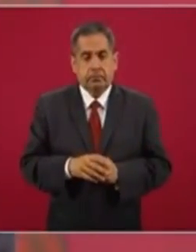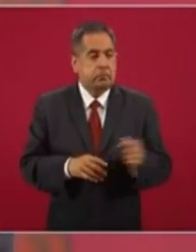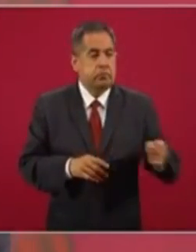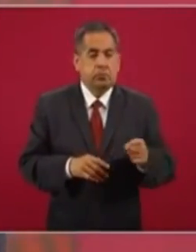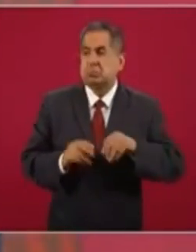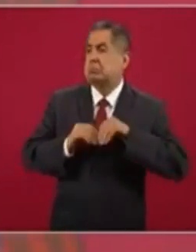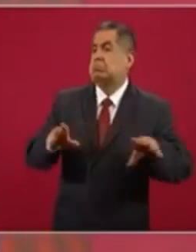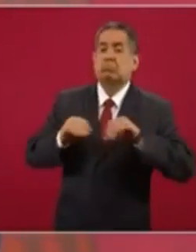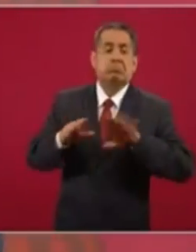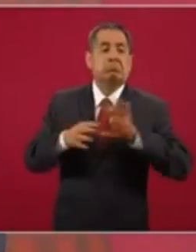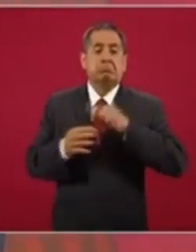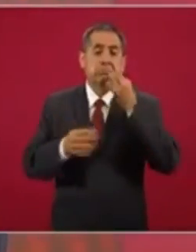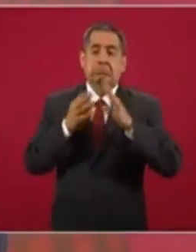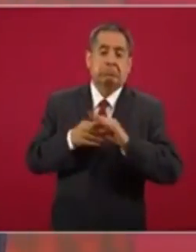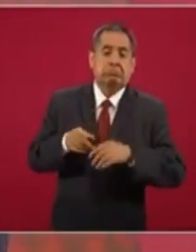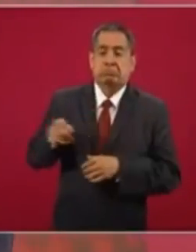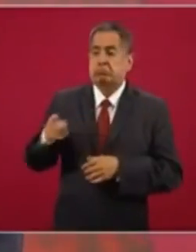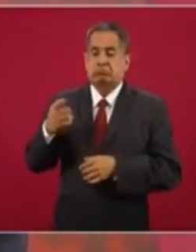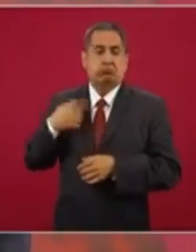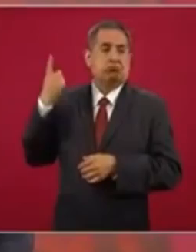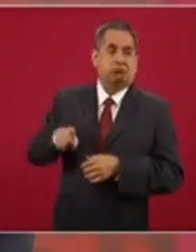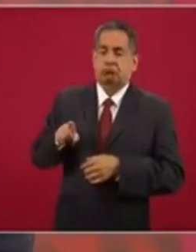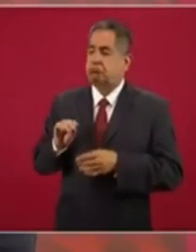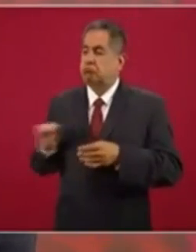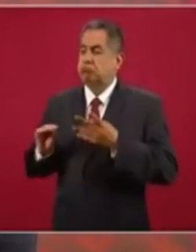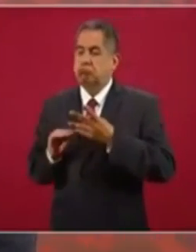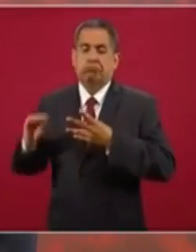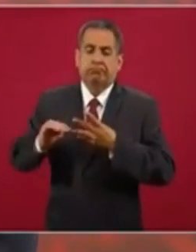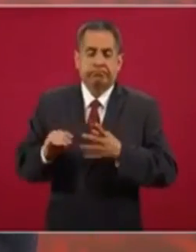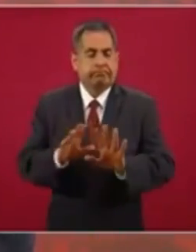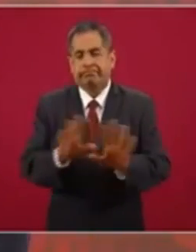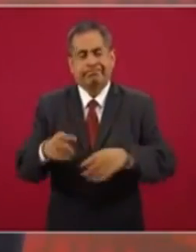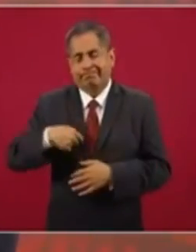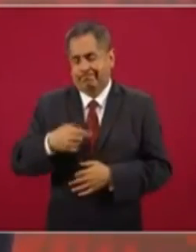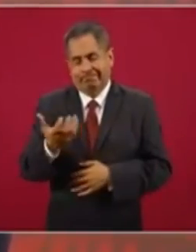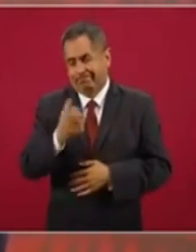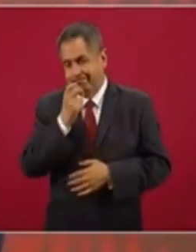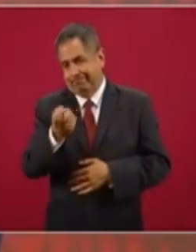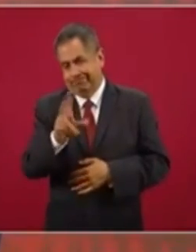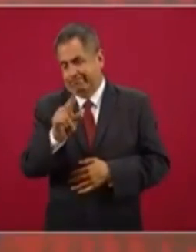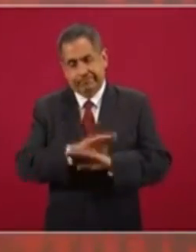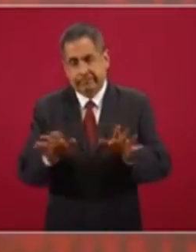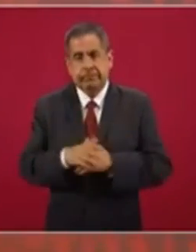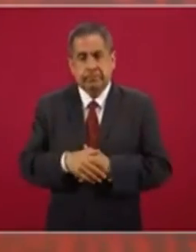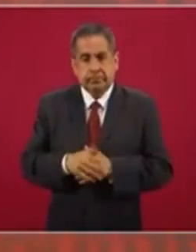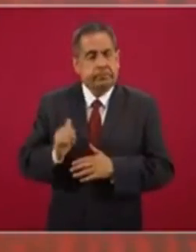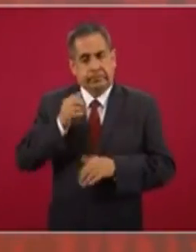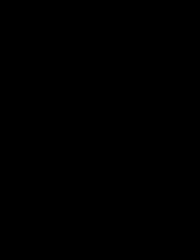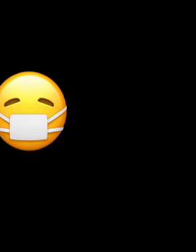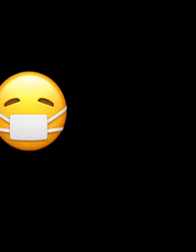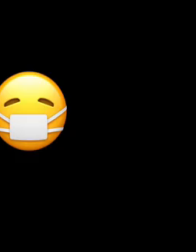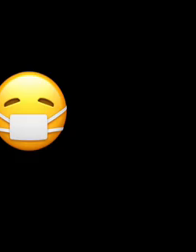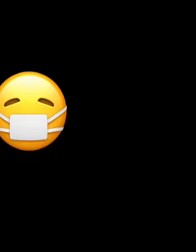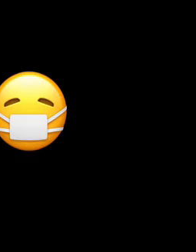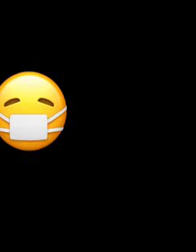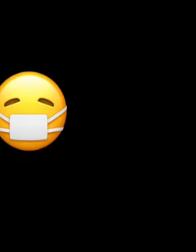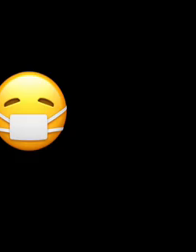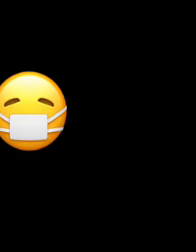dieron a conocer de que era una imposición. Nosotros no hacemos eso. Además, aprovecho para aclararlo.